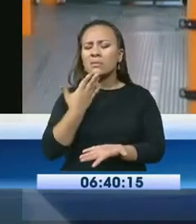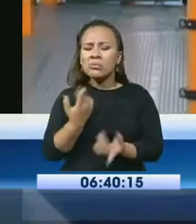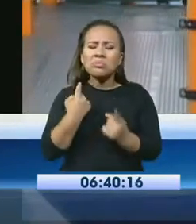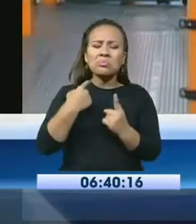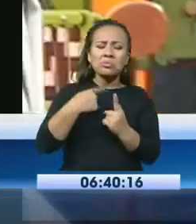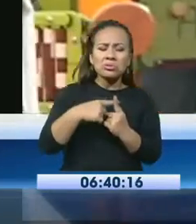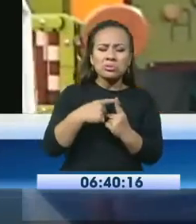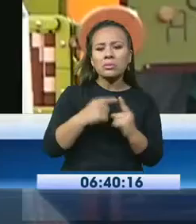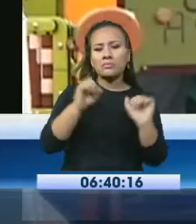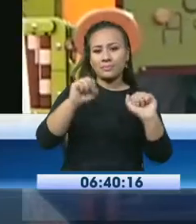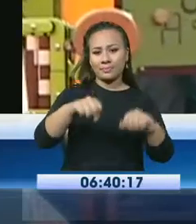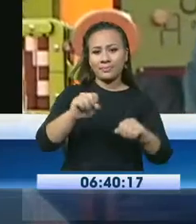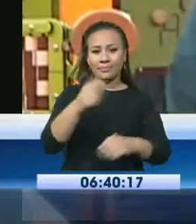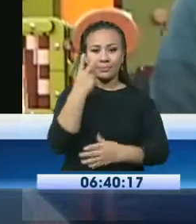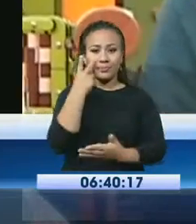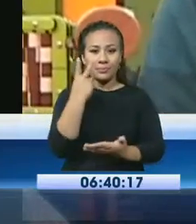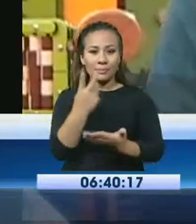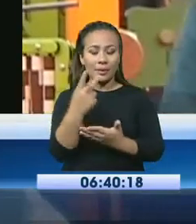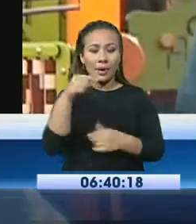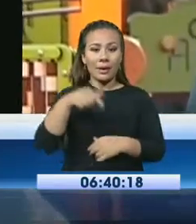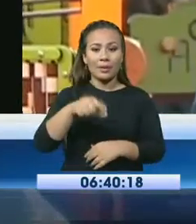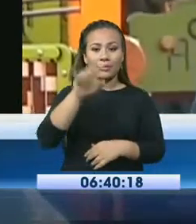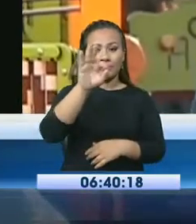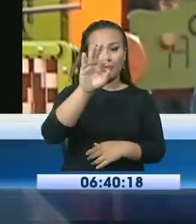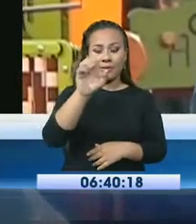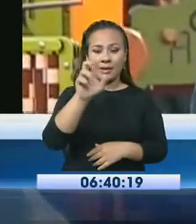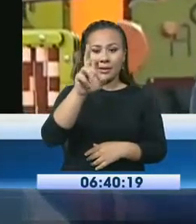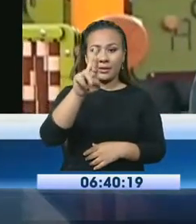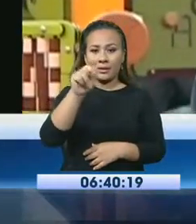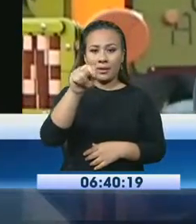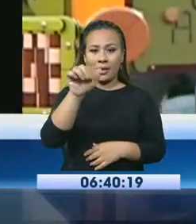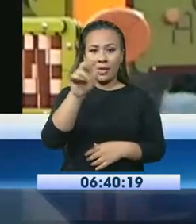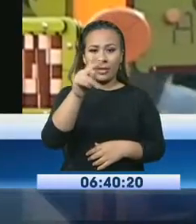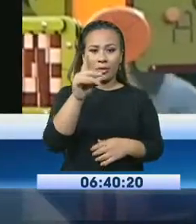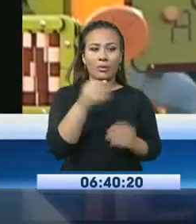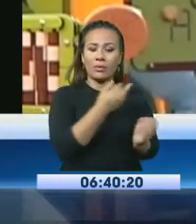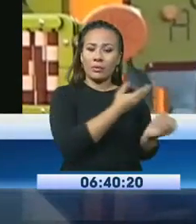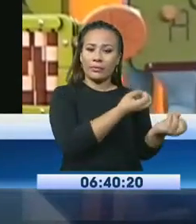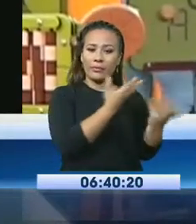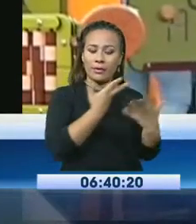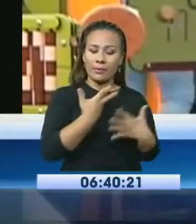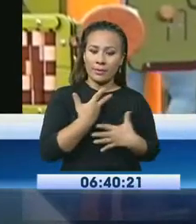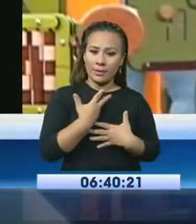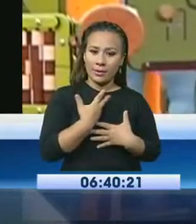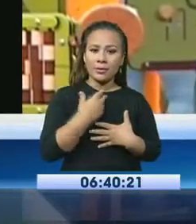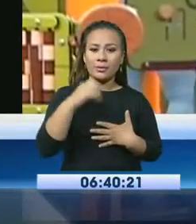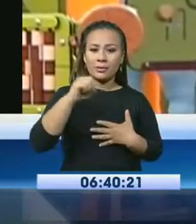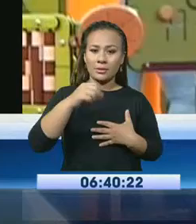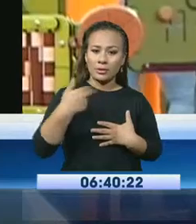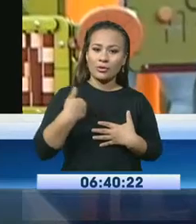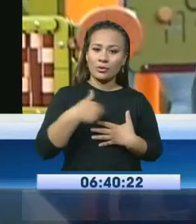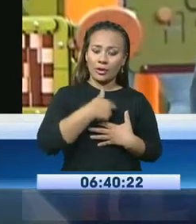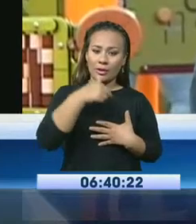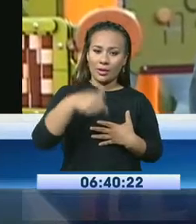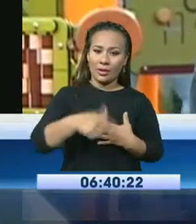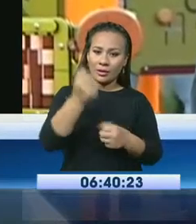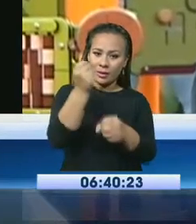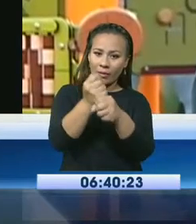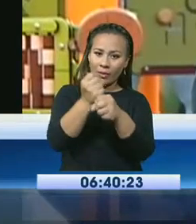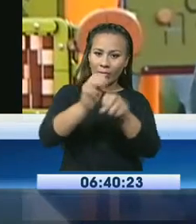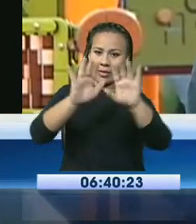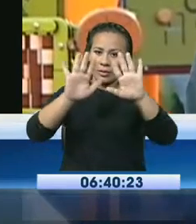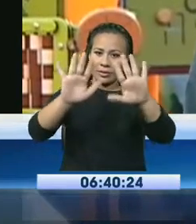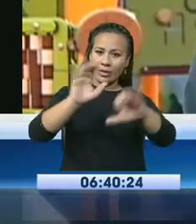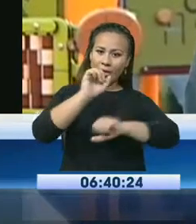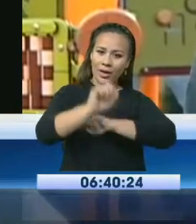fernando en realidad es un proyecto desde hace aproximadamente unos 10 años que hemos venido trabajando una